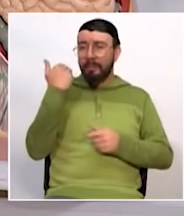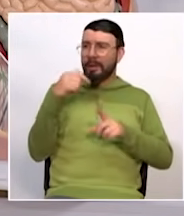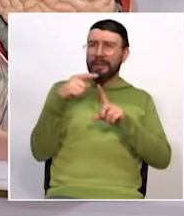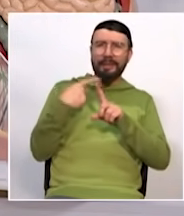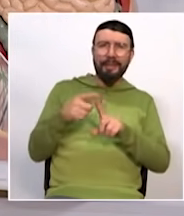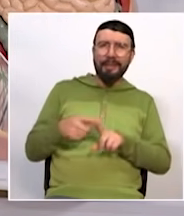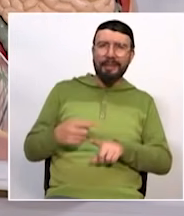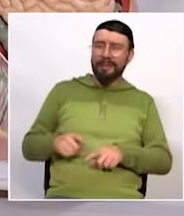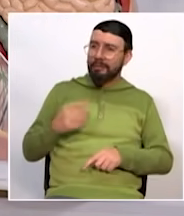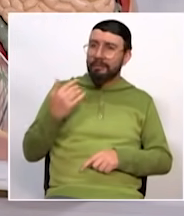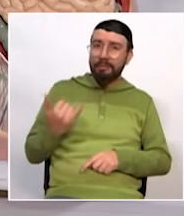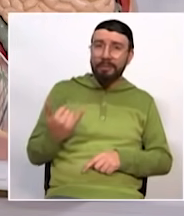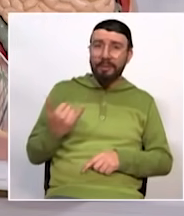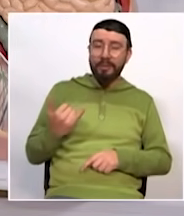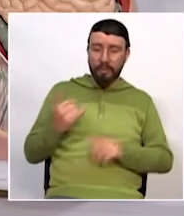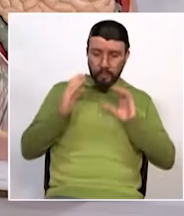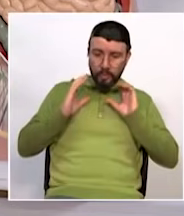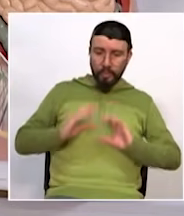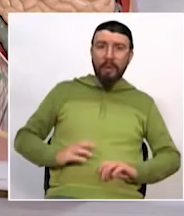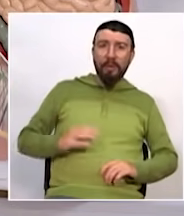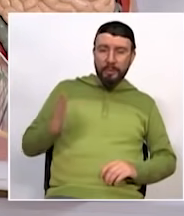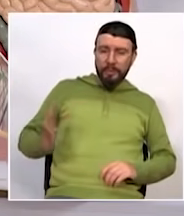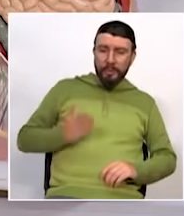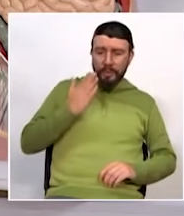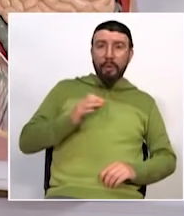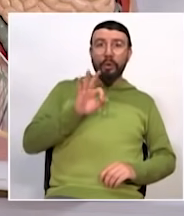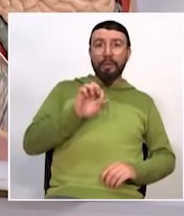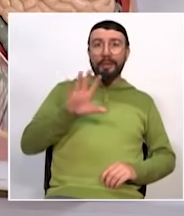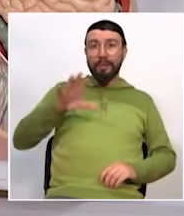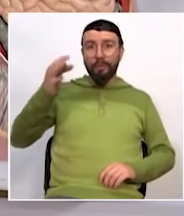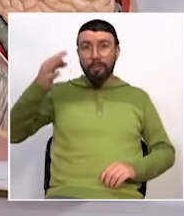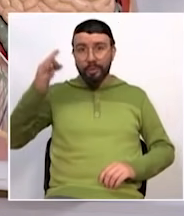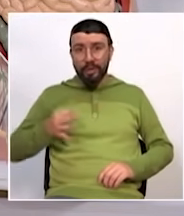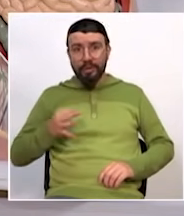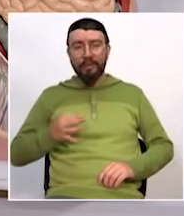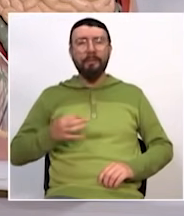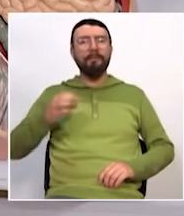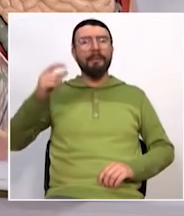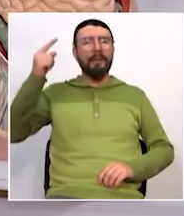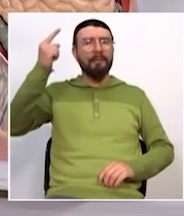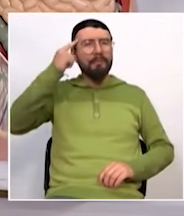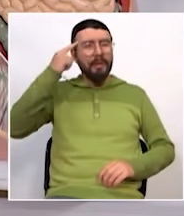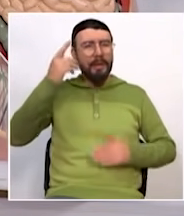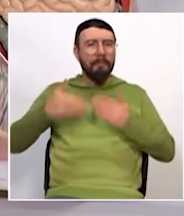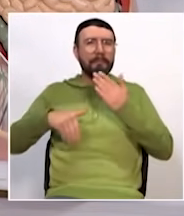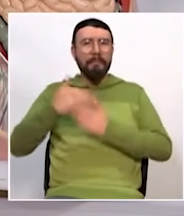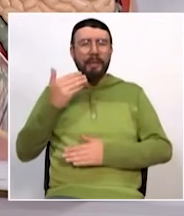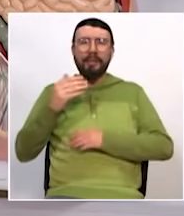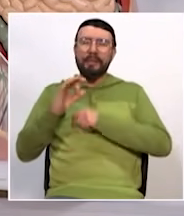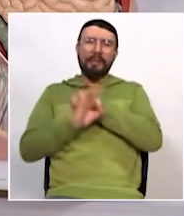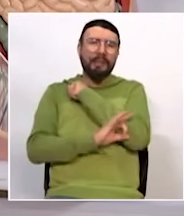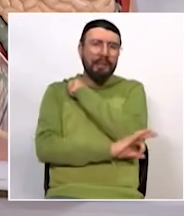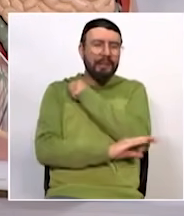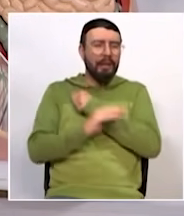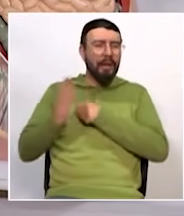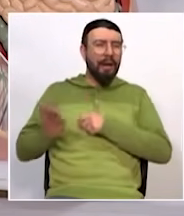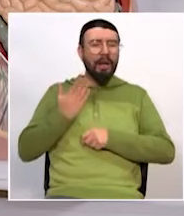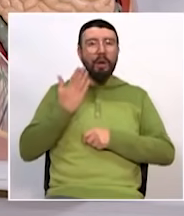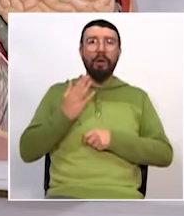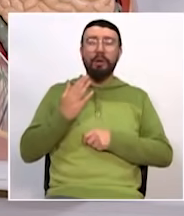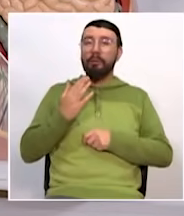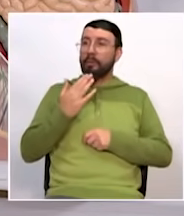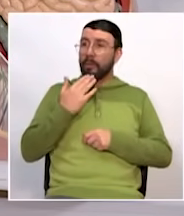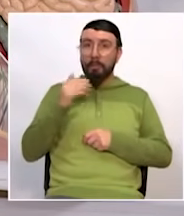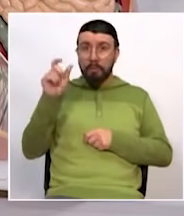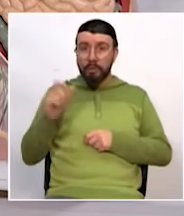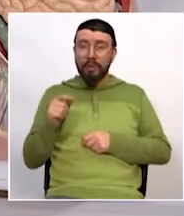sufre ser humano estipulado en el 85 por ciento son de origen psicosomático o nervioso cuando una persona está deprimida